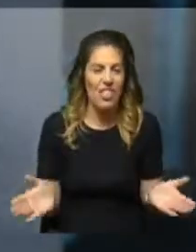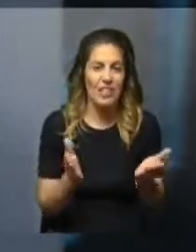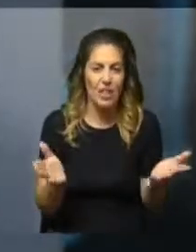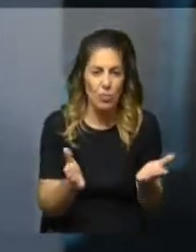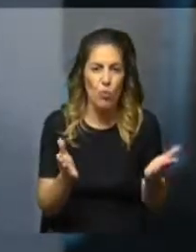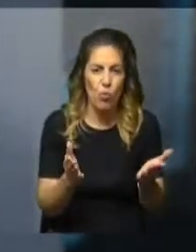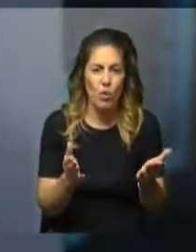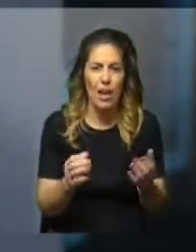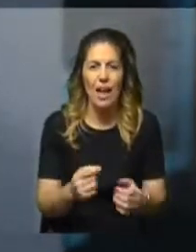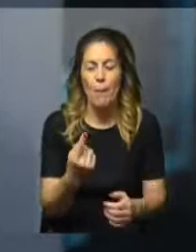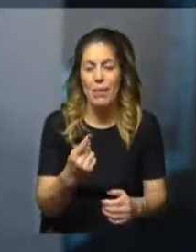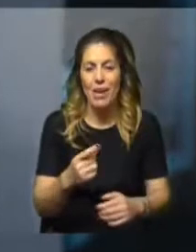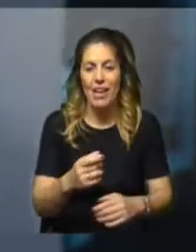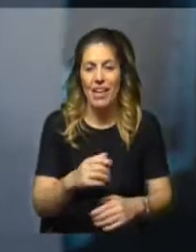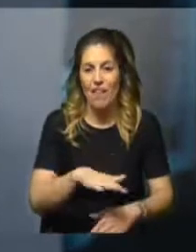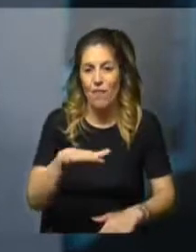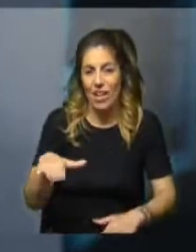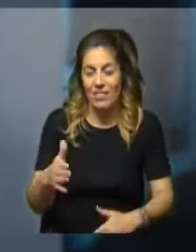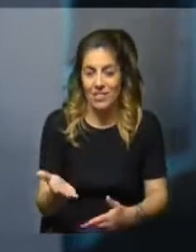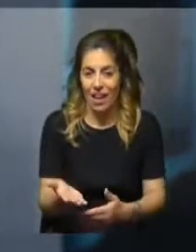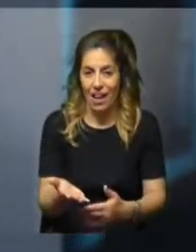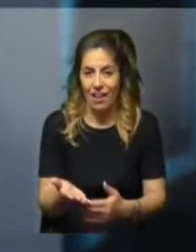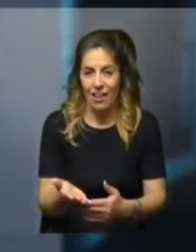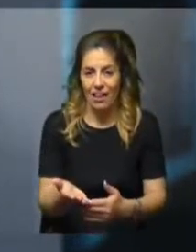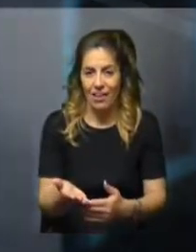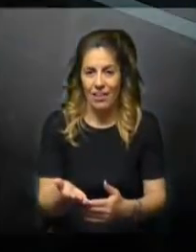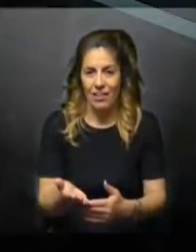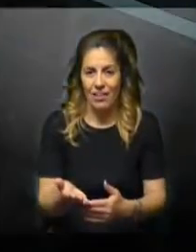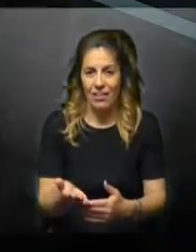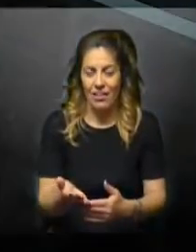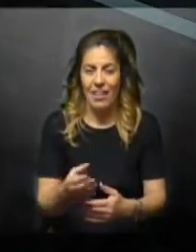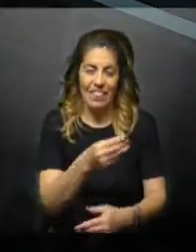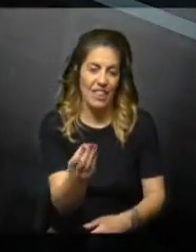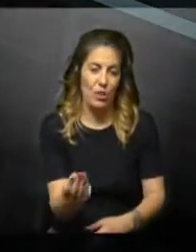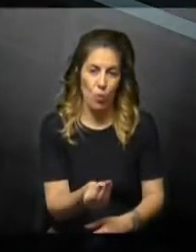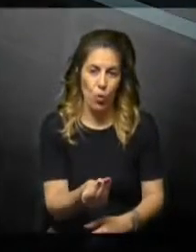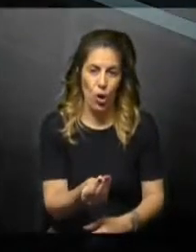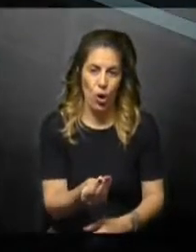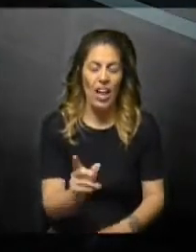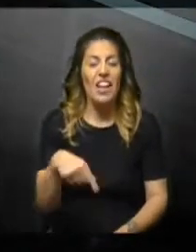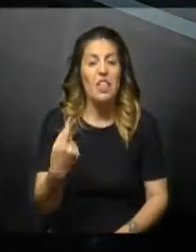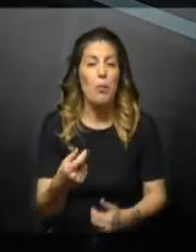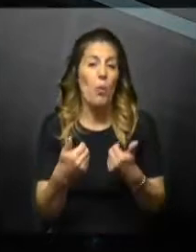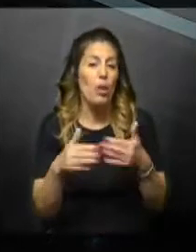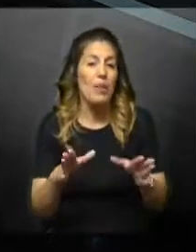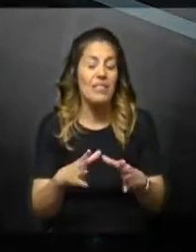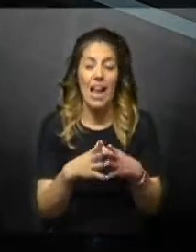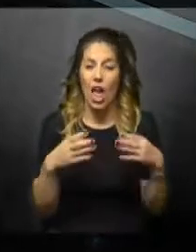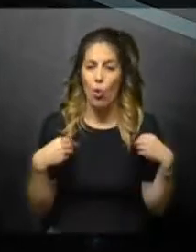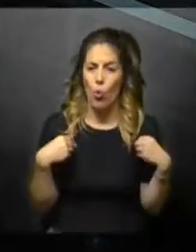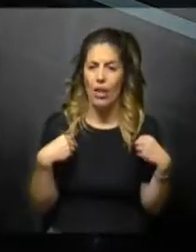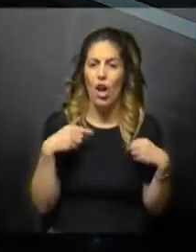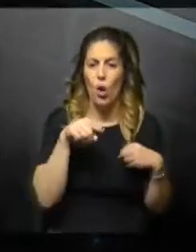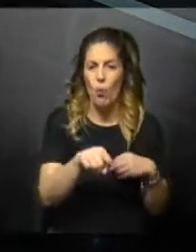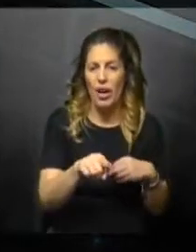estás como en la primera infancia y toda la parte de dibujo y todo y después cuando empecé a hacer en primaria como que